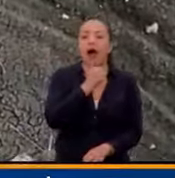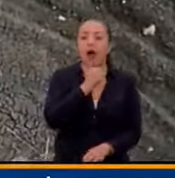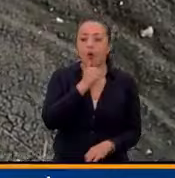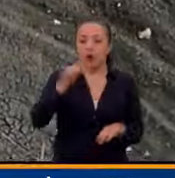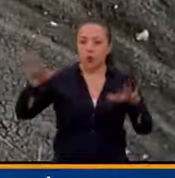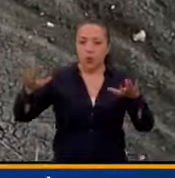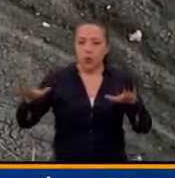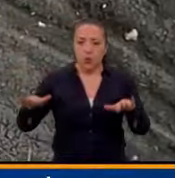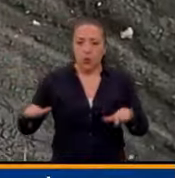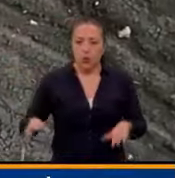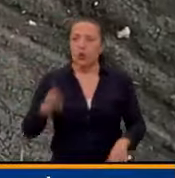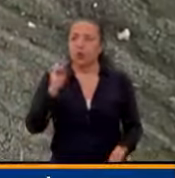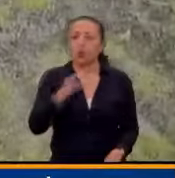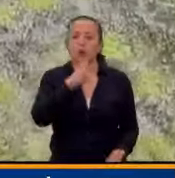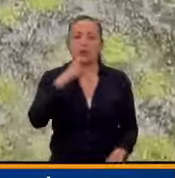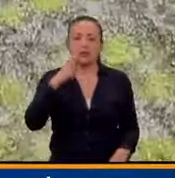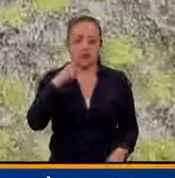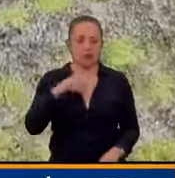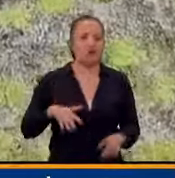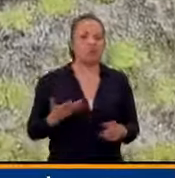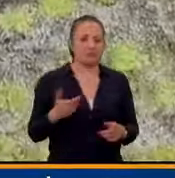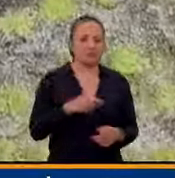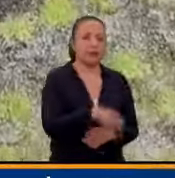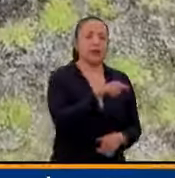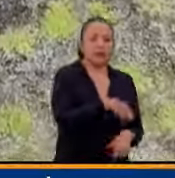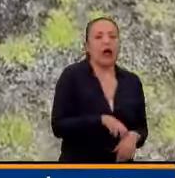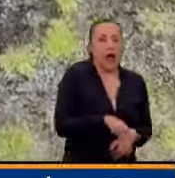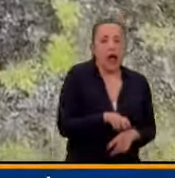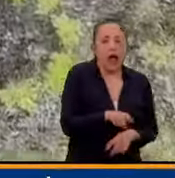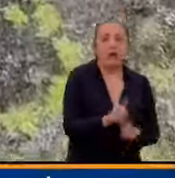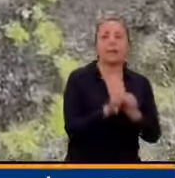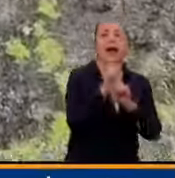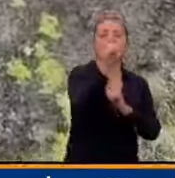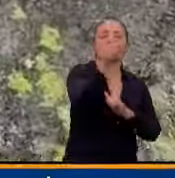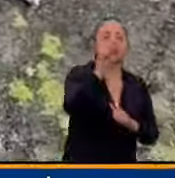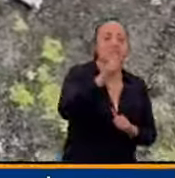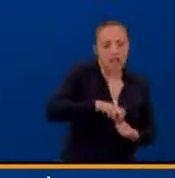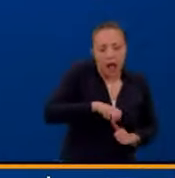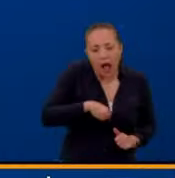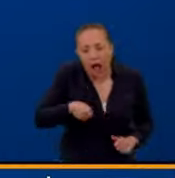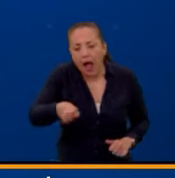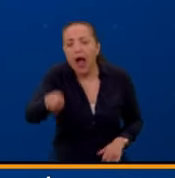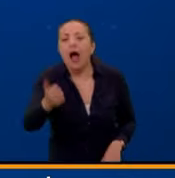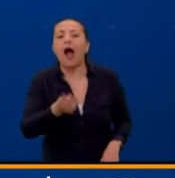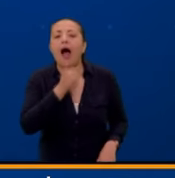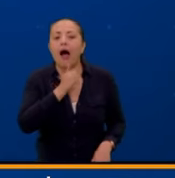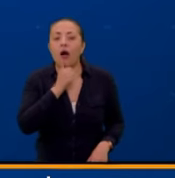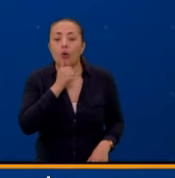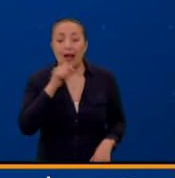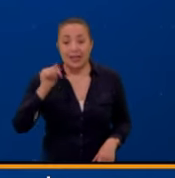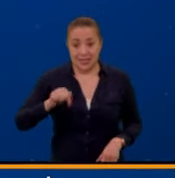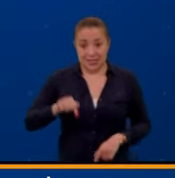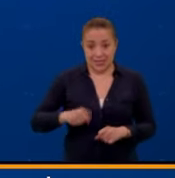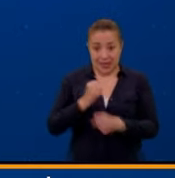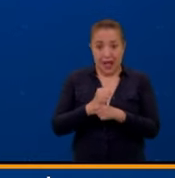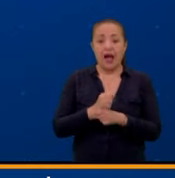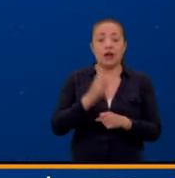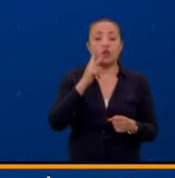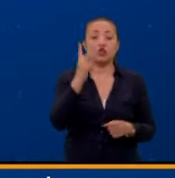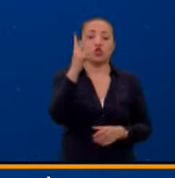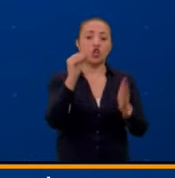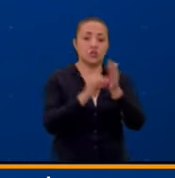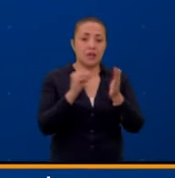de la intensa sequía, el animal ha tenido que realizar recorridos más largos para conseguir el líquido. Este año en esa zona al menos en dos oportunidades se